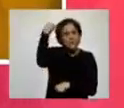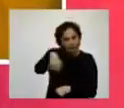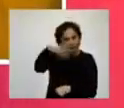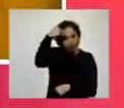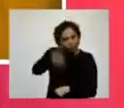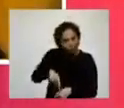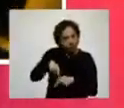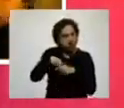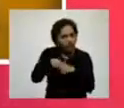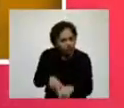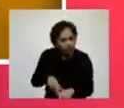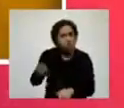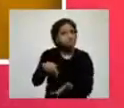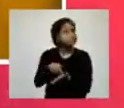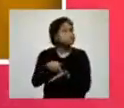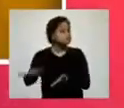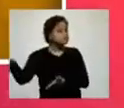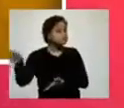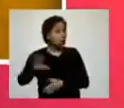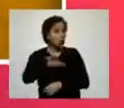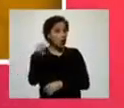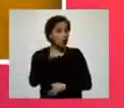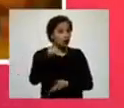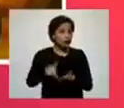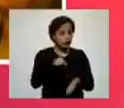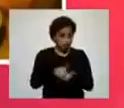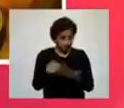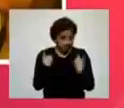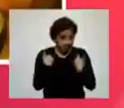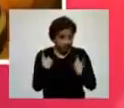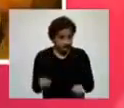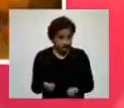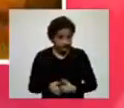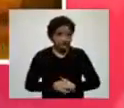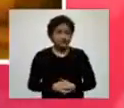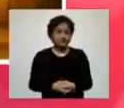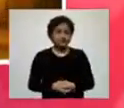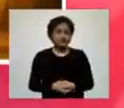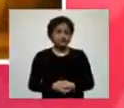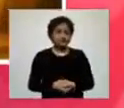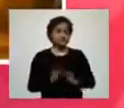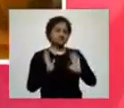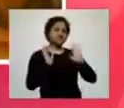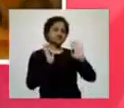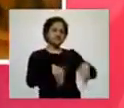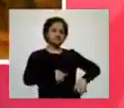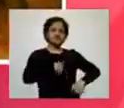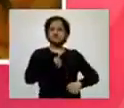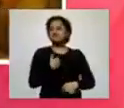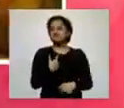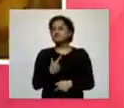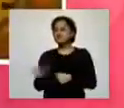te largas de este panal. ¿Entendiste? ¡Ay! Ya me voy.